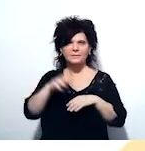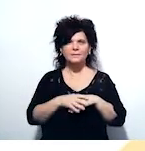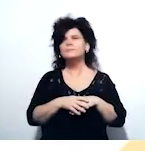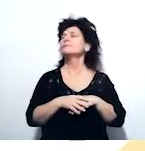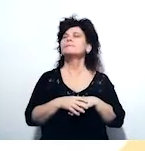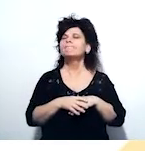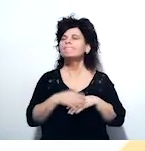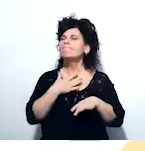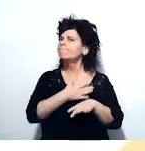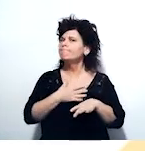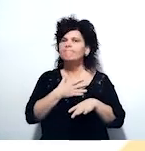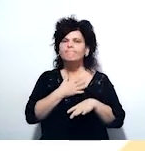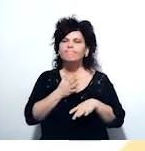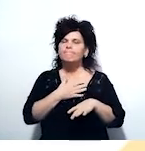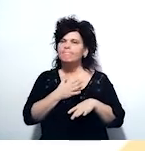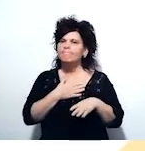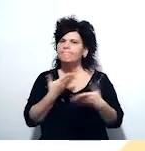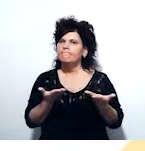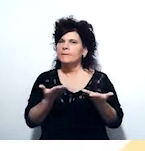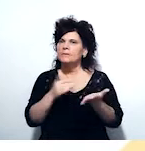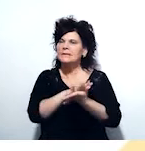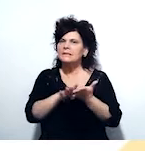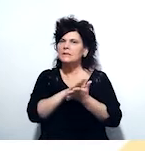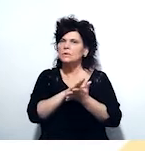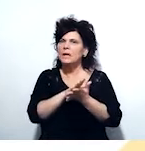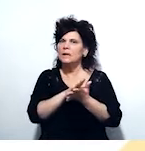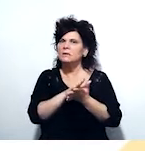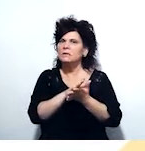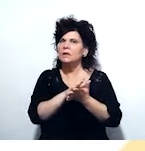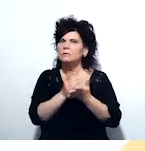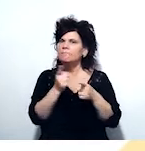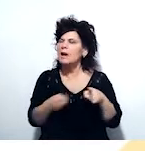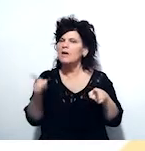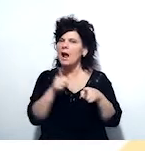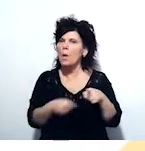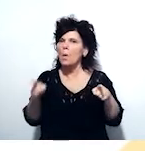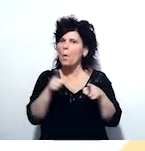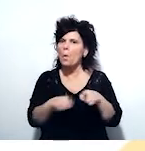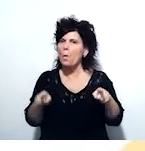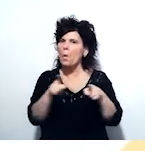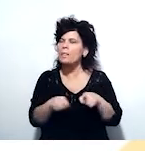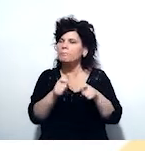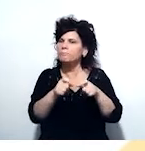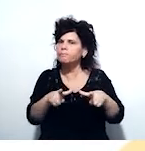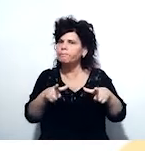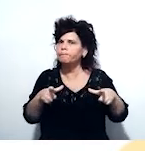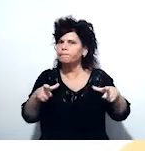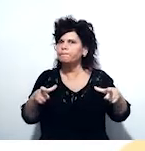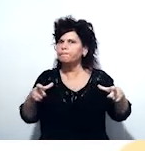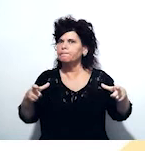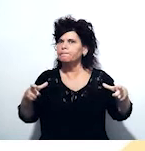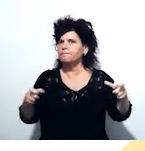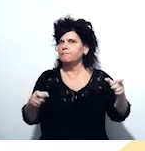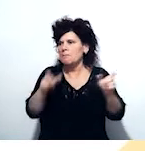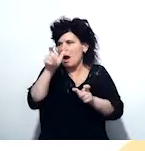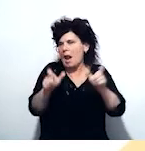que lamentablemente es un fenómeno cada vez más frecuente, que se amplifica mucho en Internet por la capilaridad y